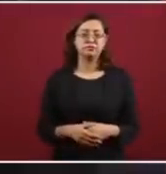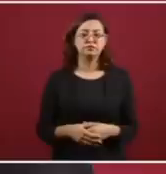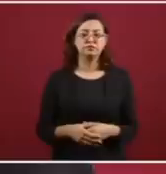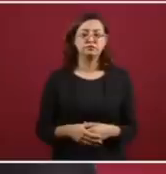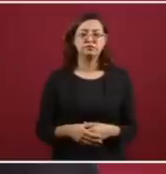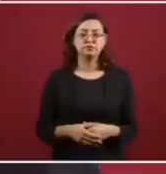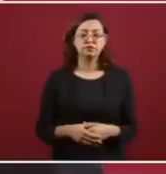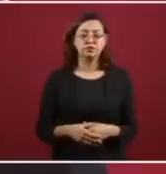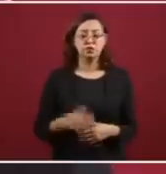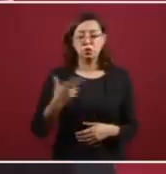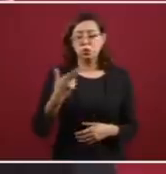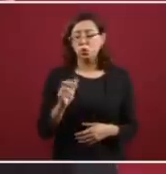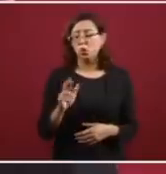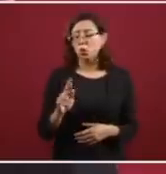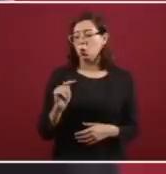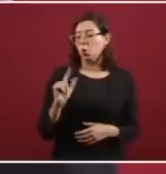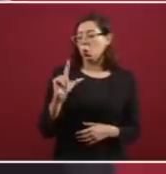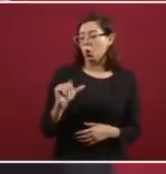reconocieron